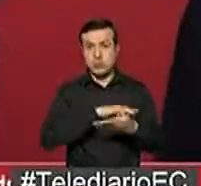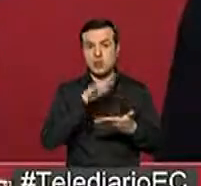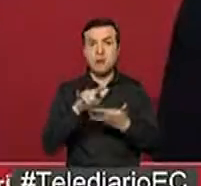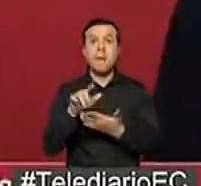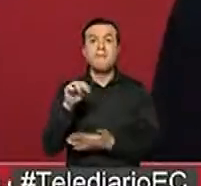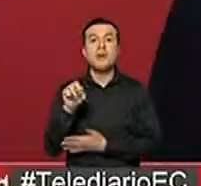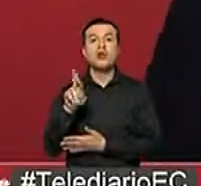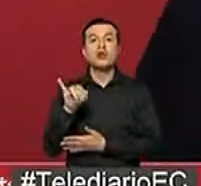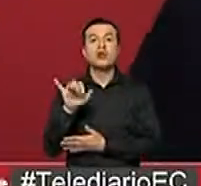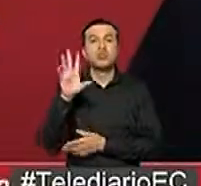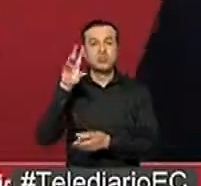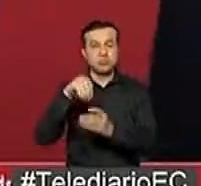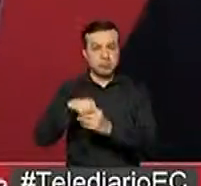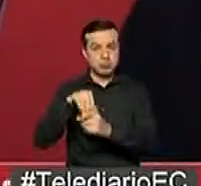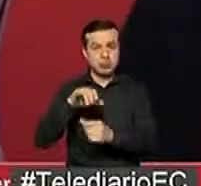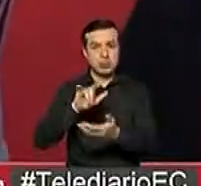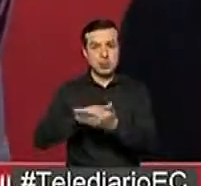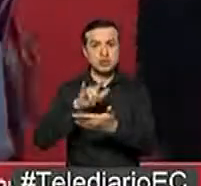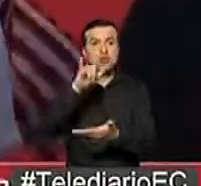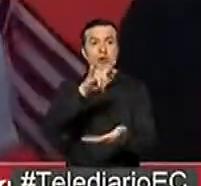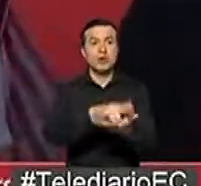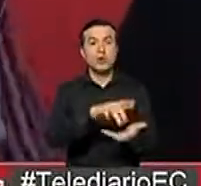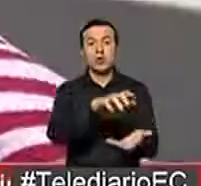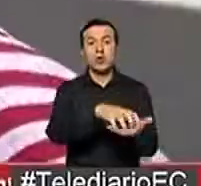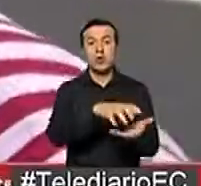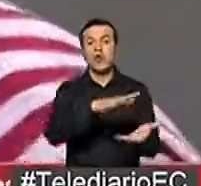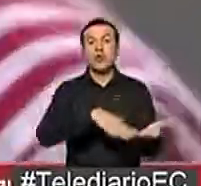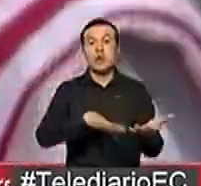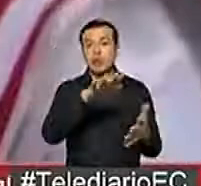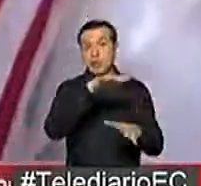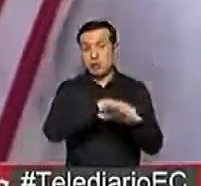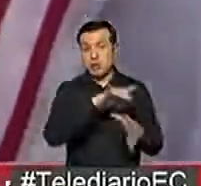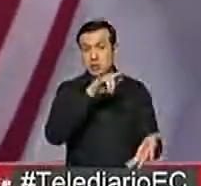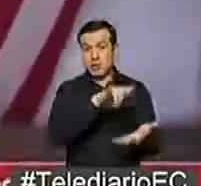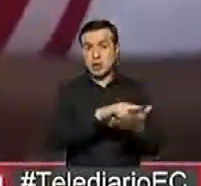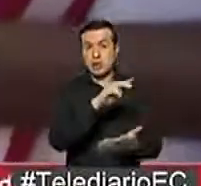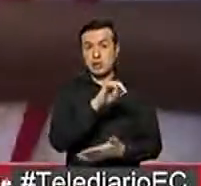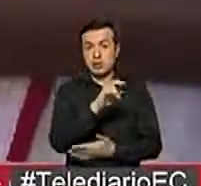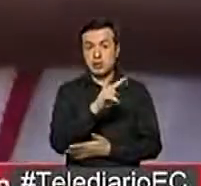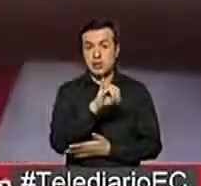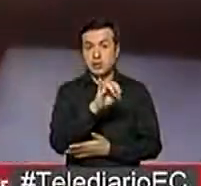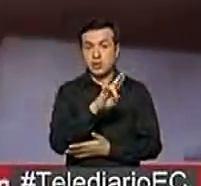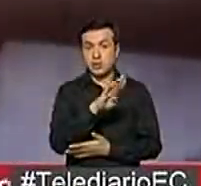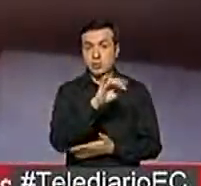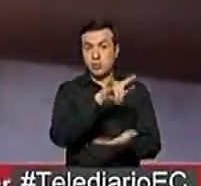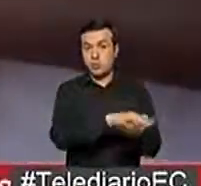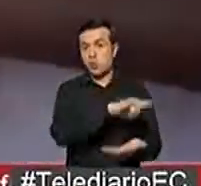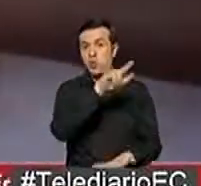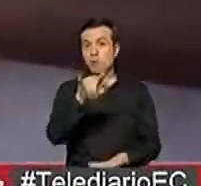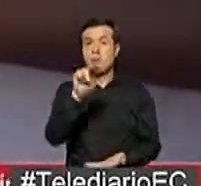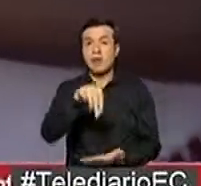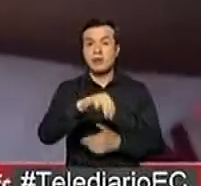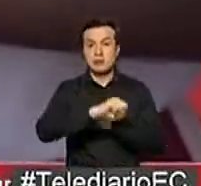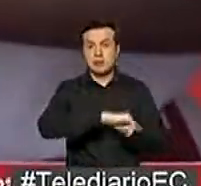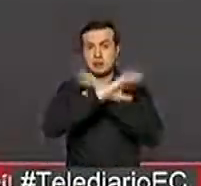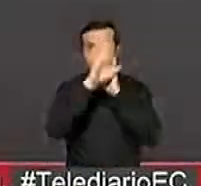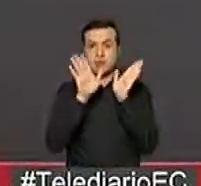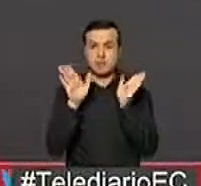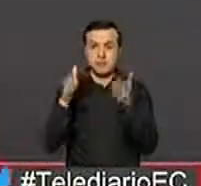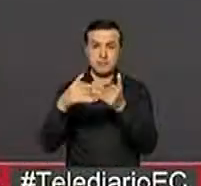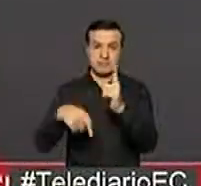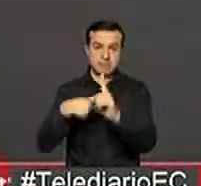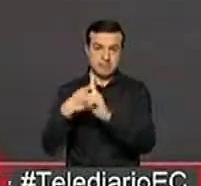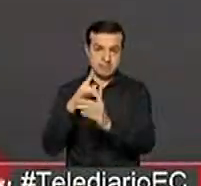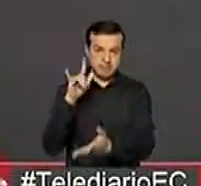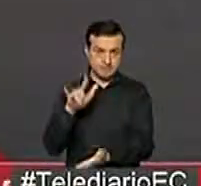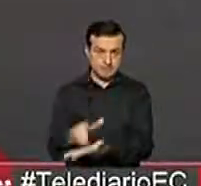Mauricio, donde pasará toda la jornada para regresar a última hora de la tarde a Antananarivo, de donde partirá el martes por la mañana de vuelta al Vaticano.